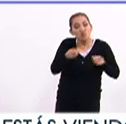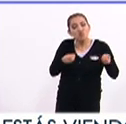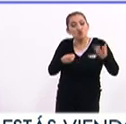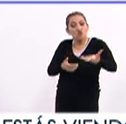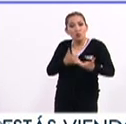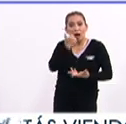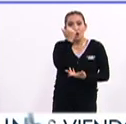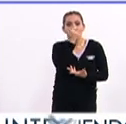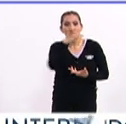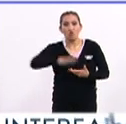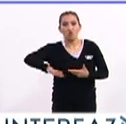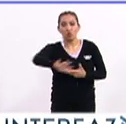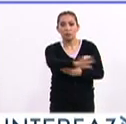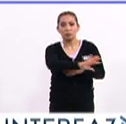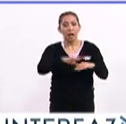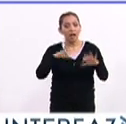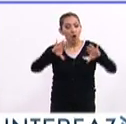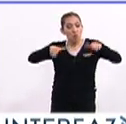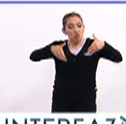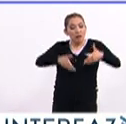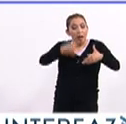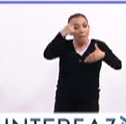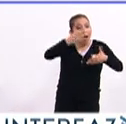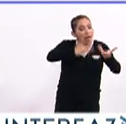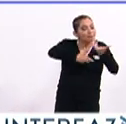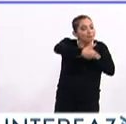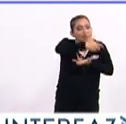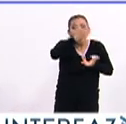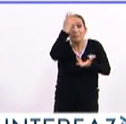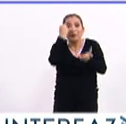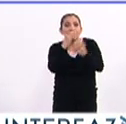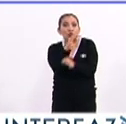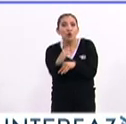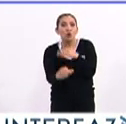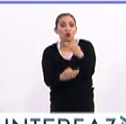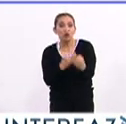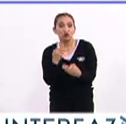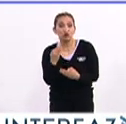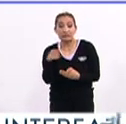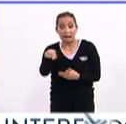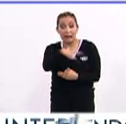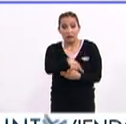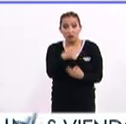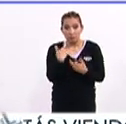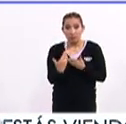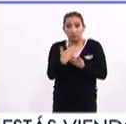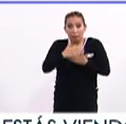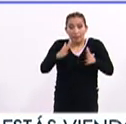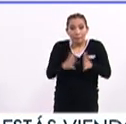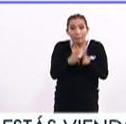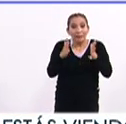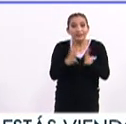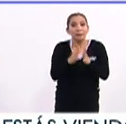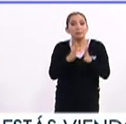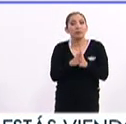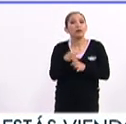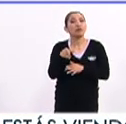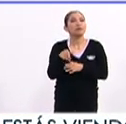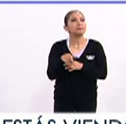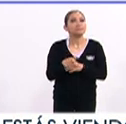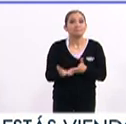los alumnos en comunidades de aprendizaje, donde ellos participan,